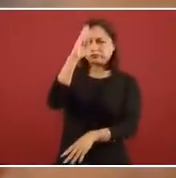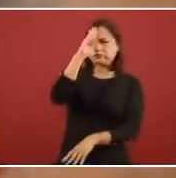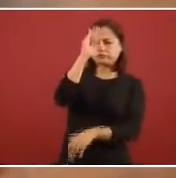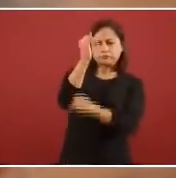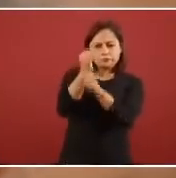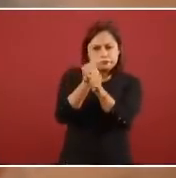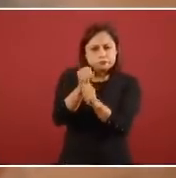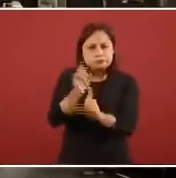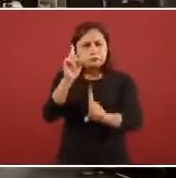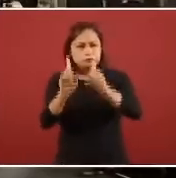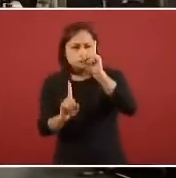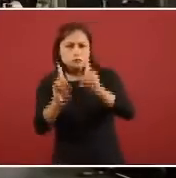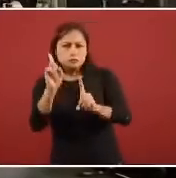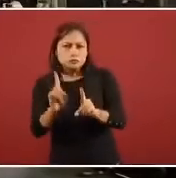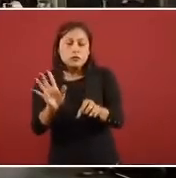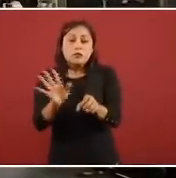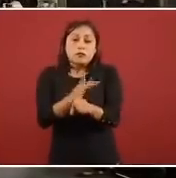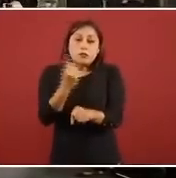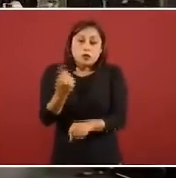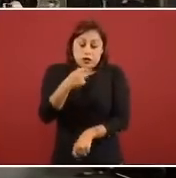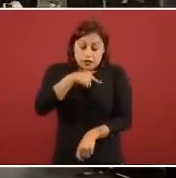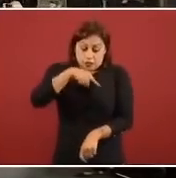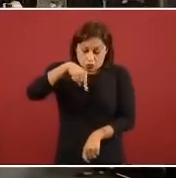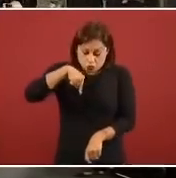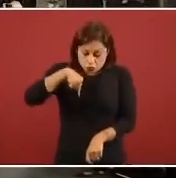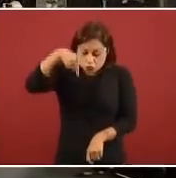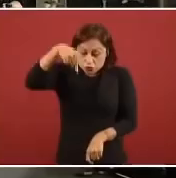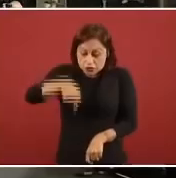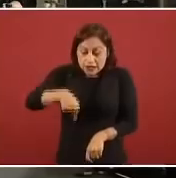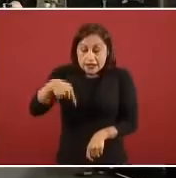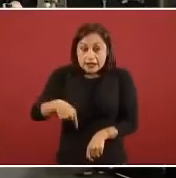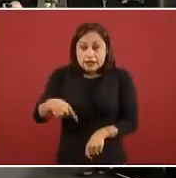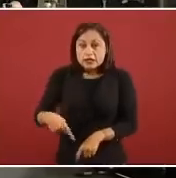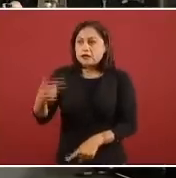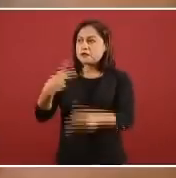muchos que cubrimos su campaña, hay muchos que estuvimos desde el